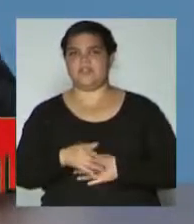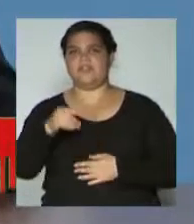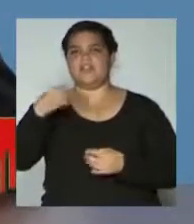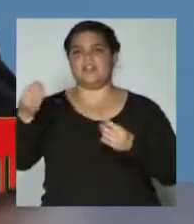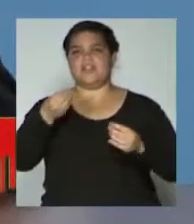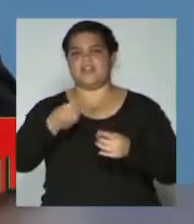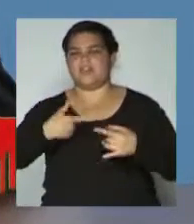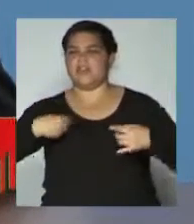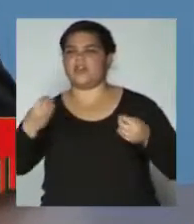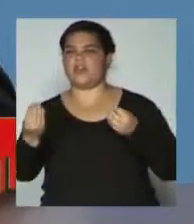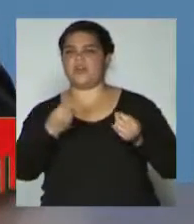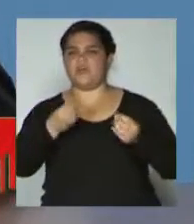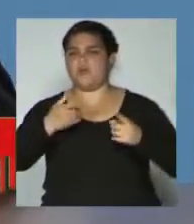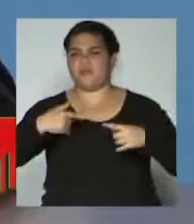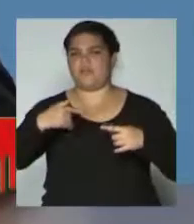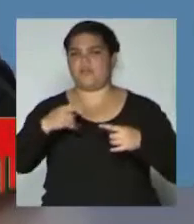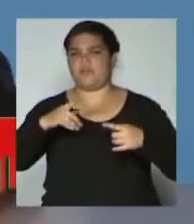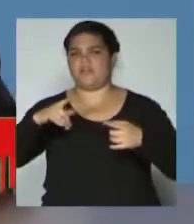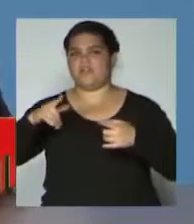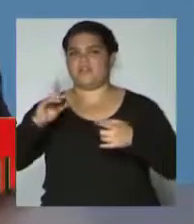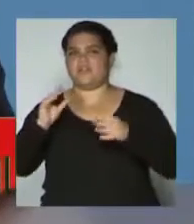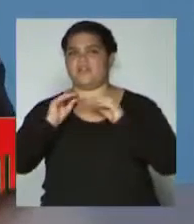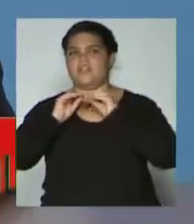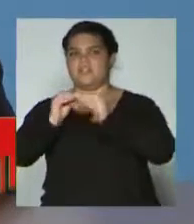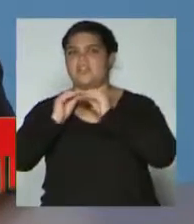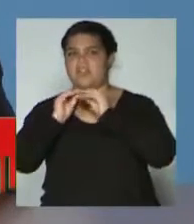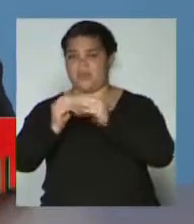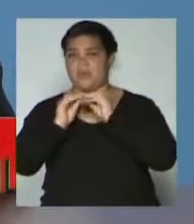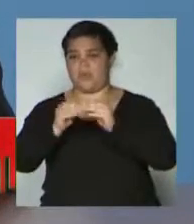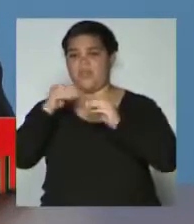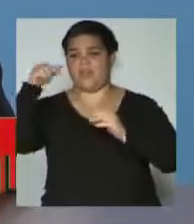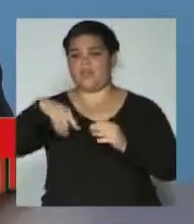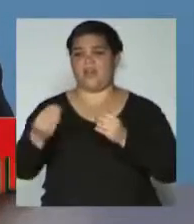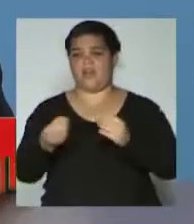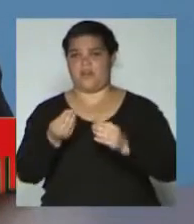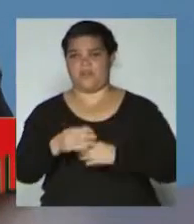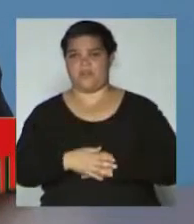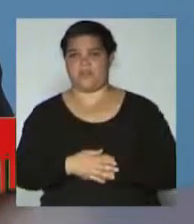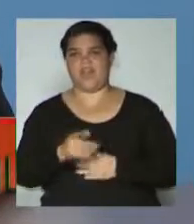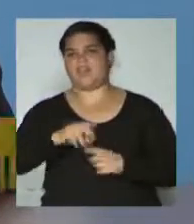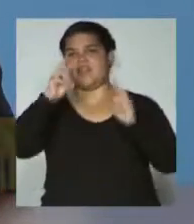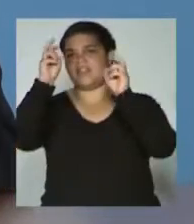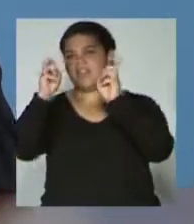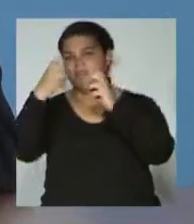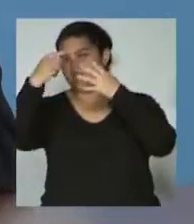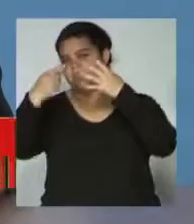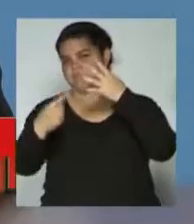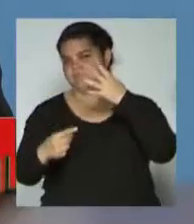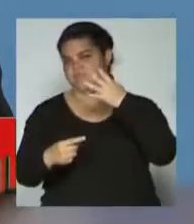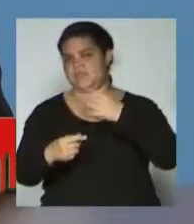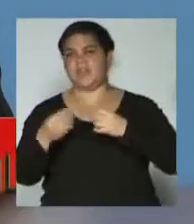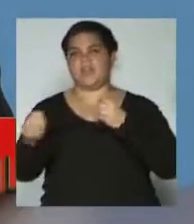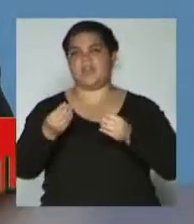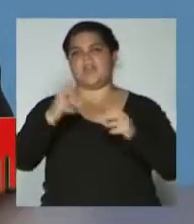que ha hecho es detonar una situación de mucho tiempo, claro, que ha venido arrastrándose. Y a partir de esto hay distintos temas que tienen que ver